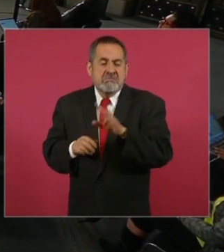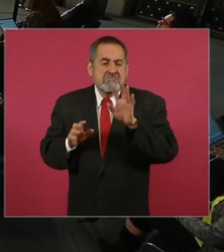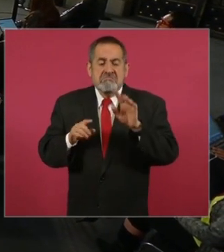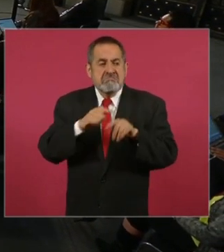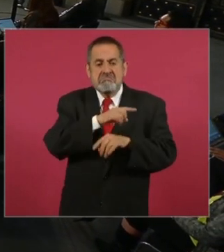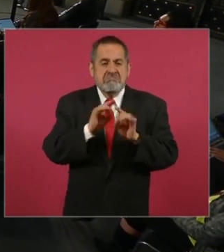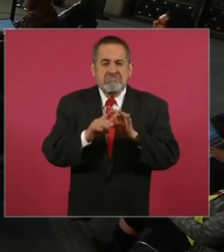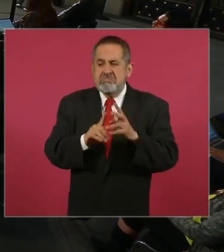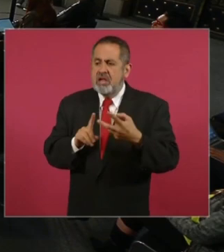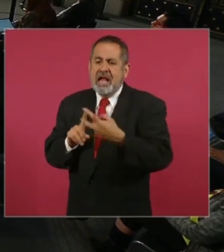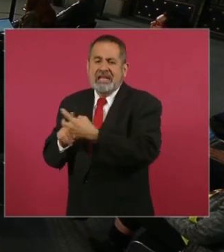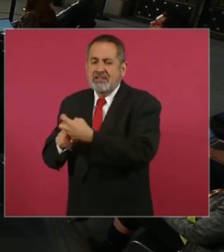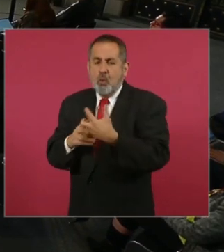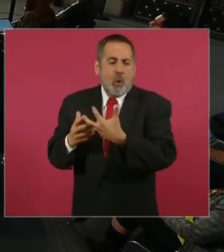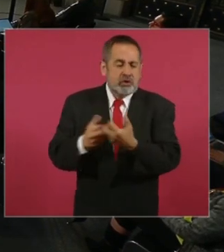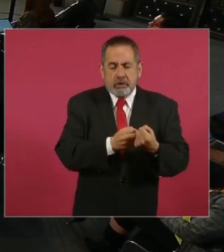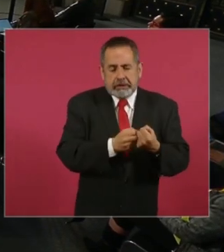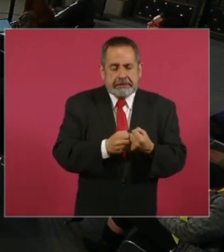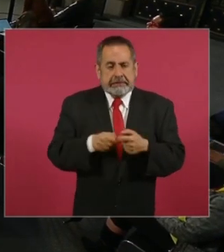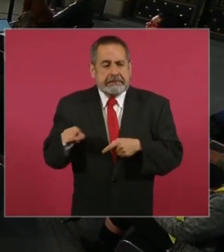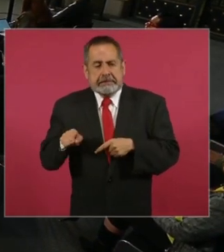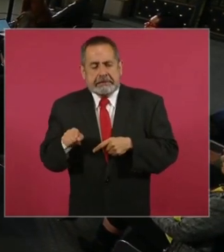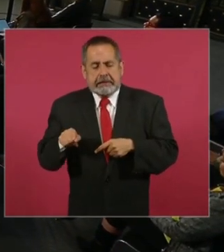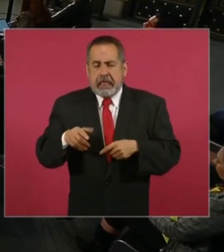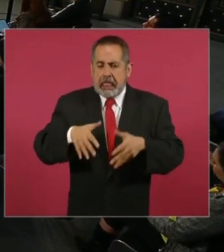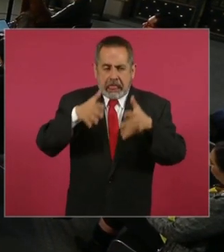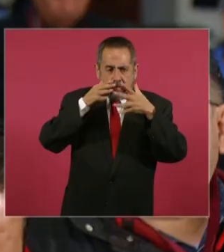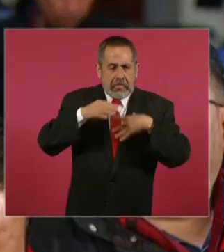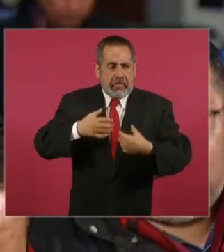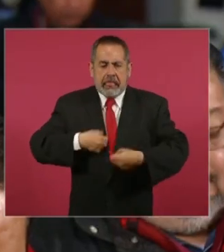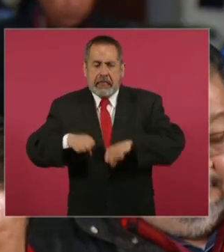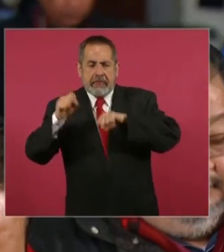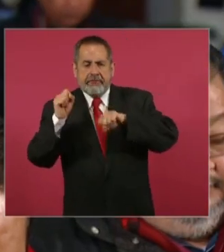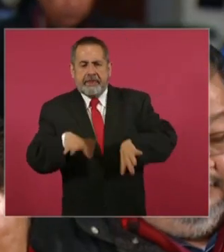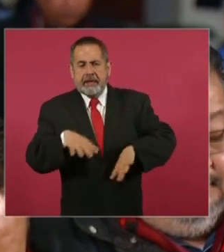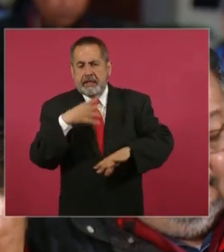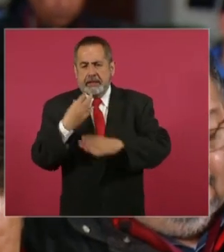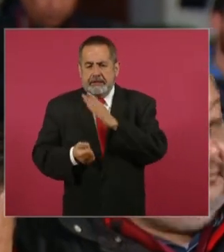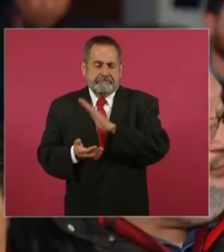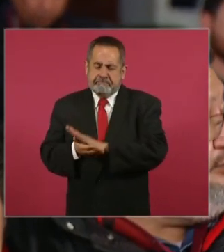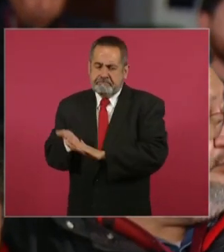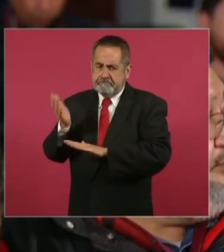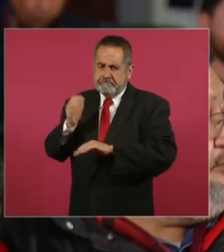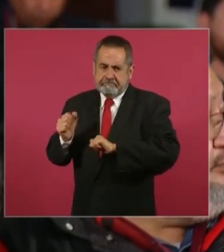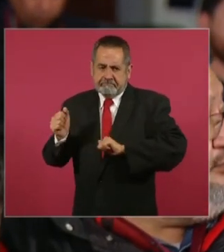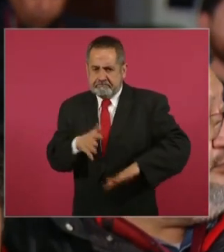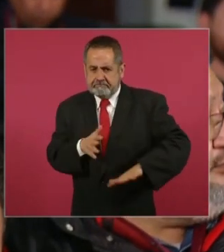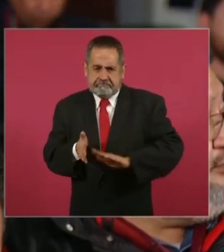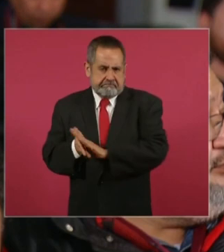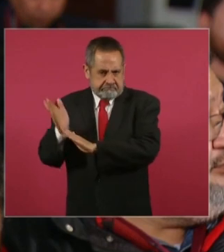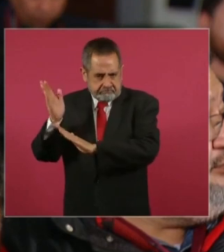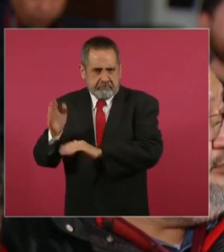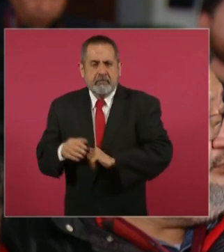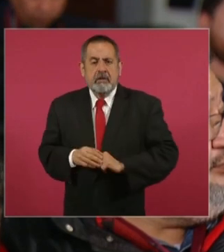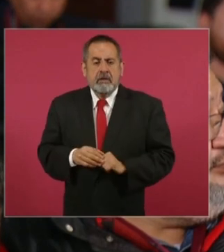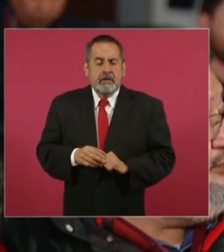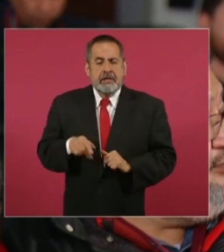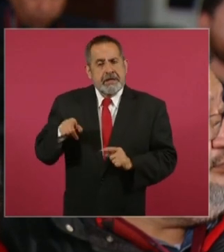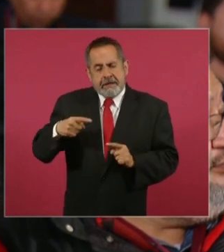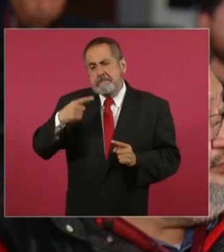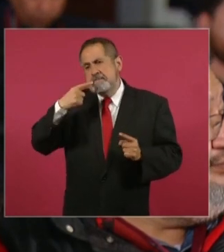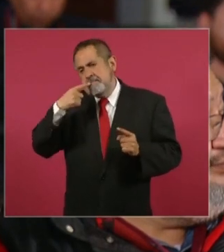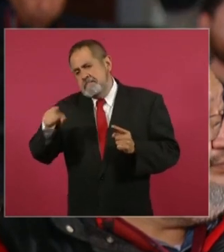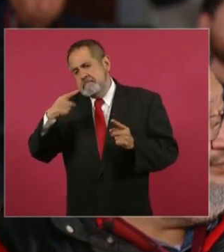secuestro tuvieron que dejar sus hogares. Y pues bueno, ante evidentes